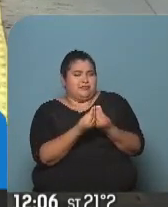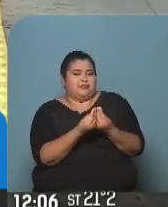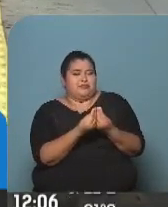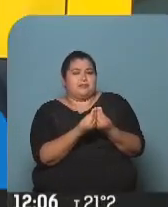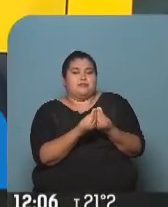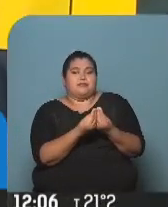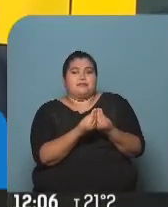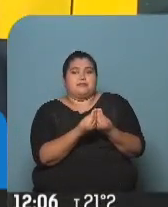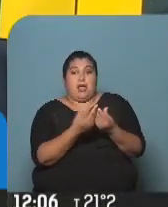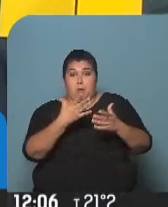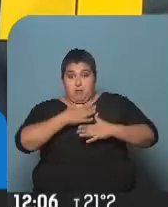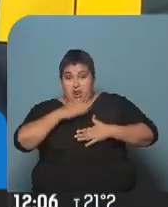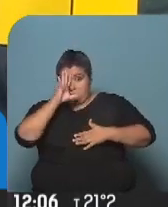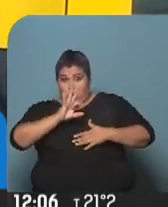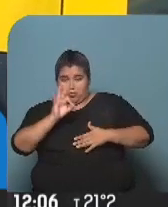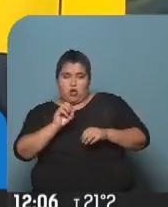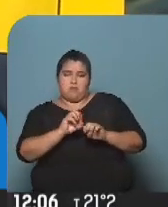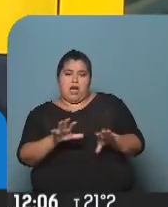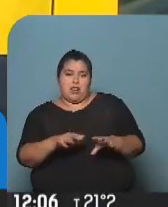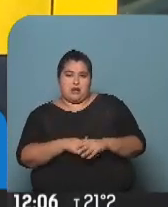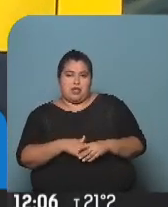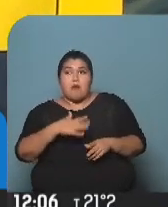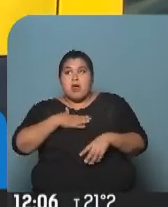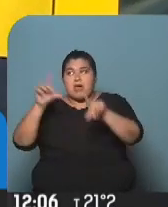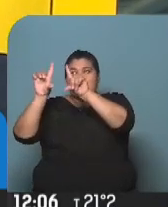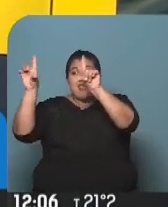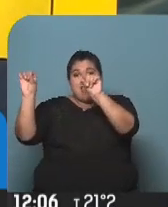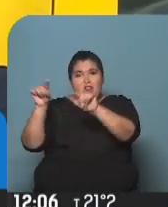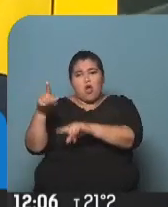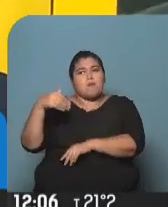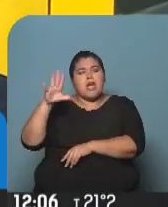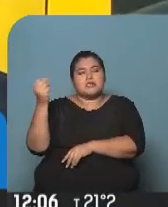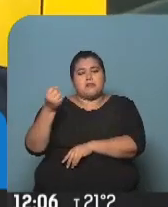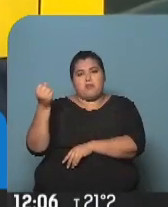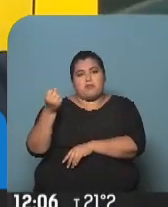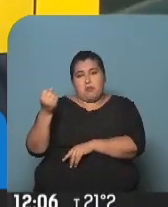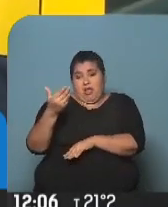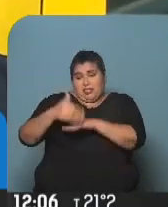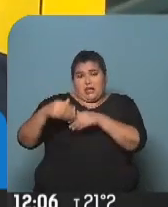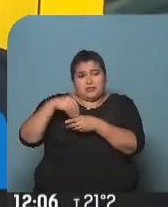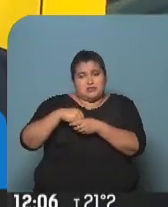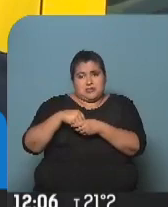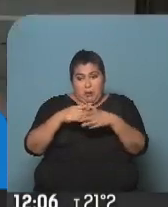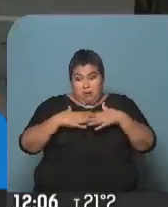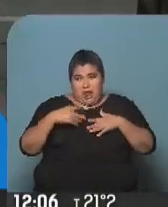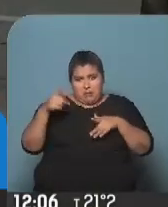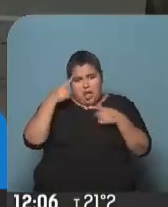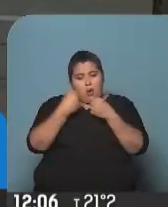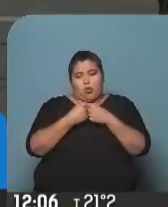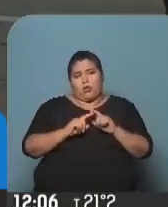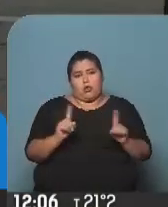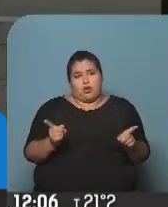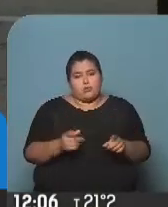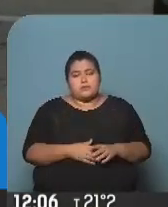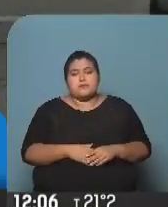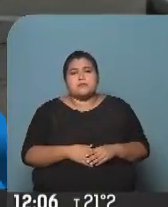No lo veo bien, no lo veo bien. Yo creo que el reloj para mí es fundamental más en el taxi, pero no, para mí no.